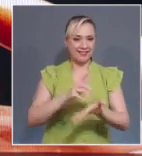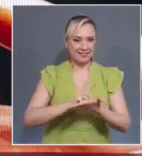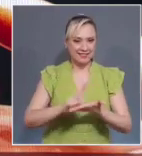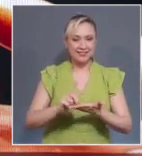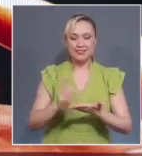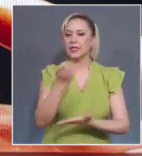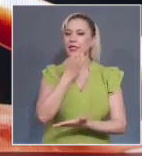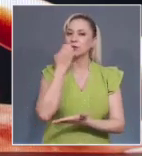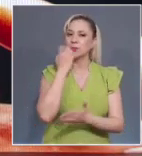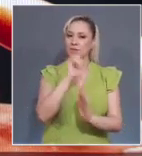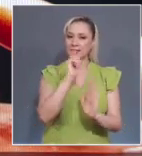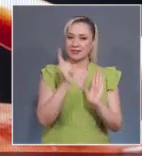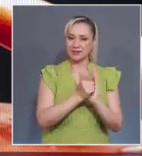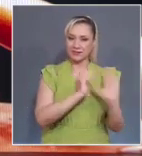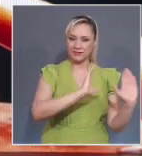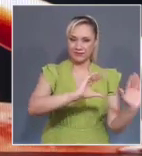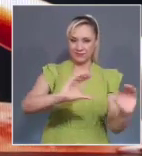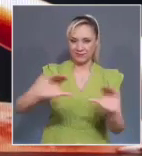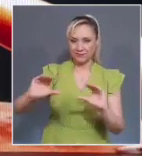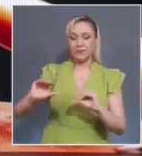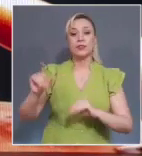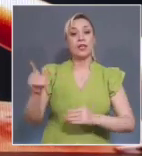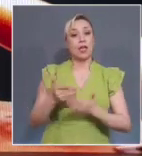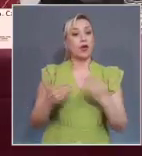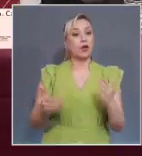de responsabilidades administrativas.